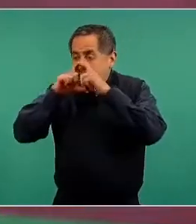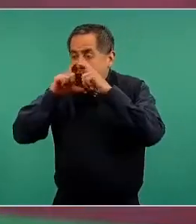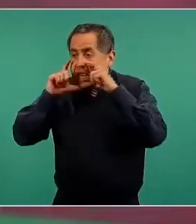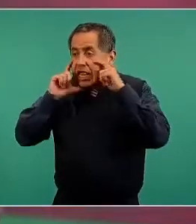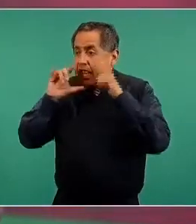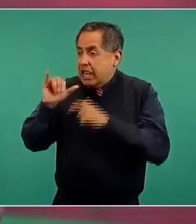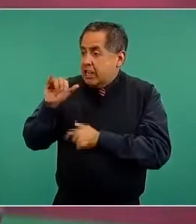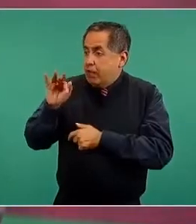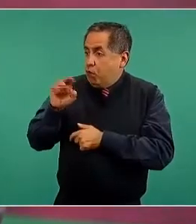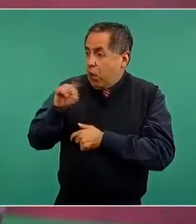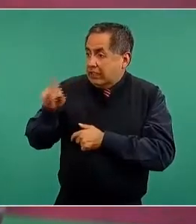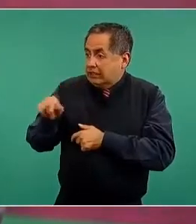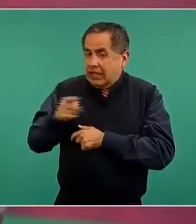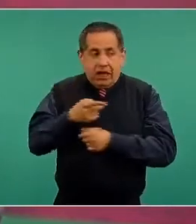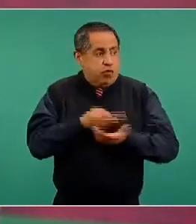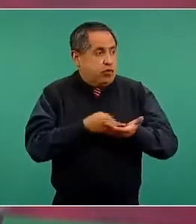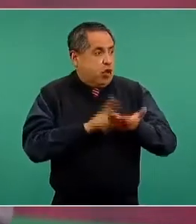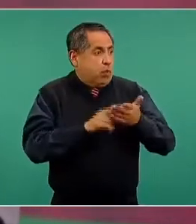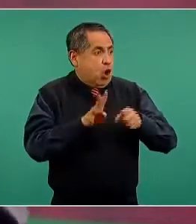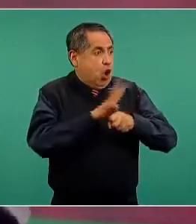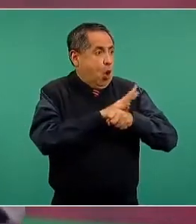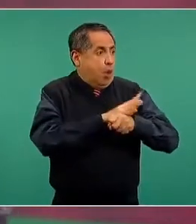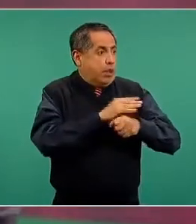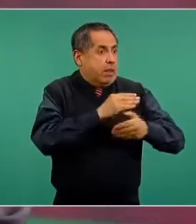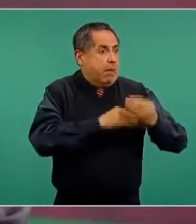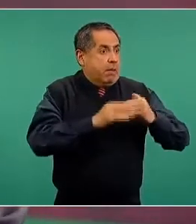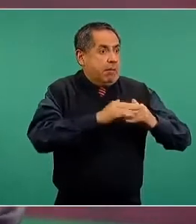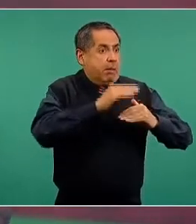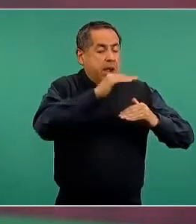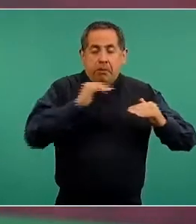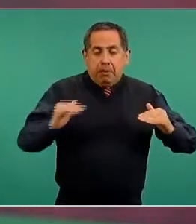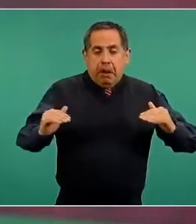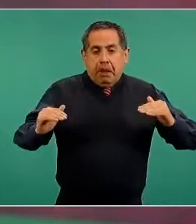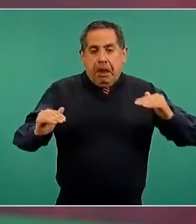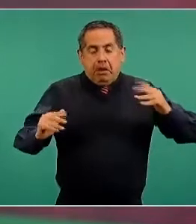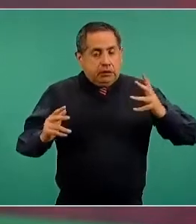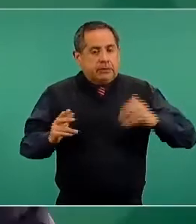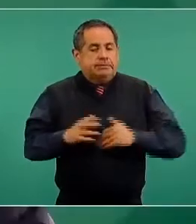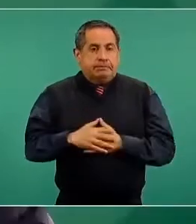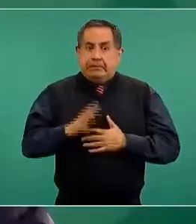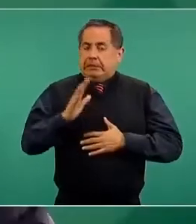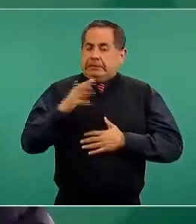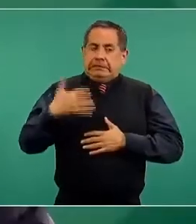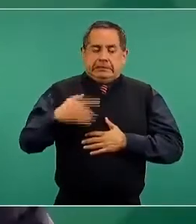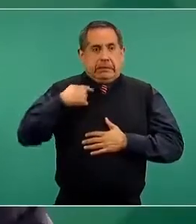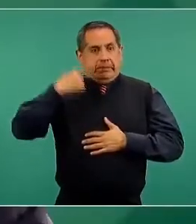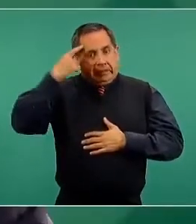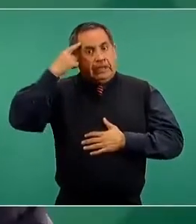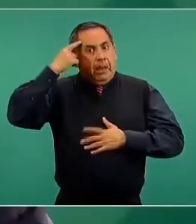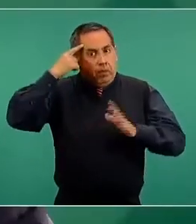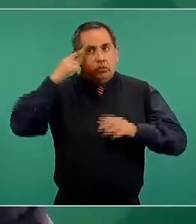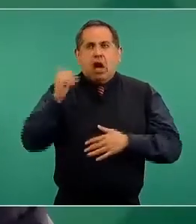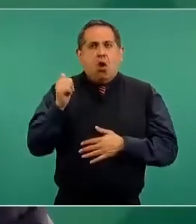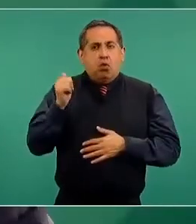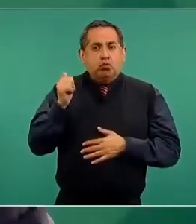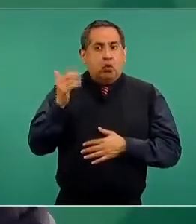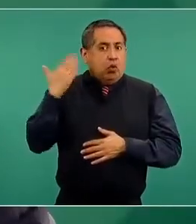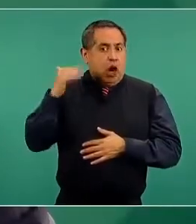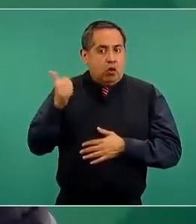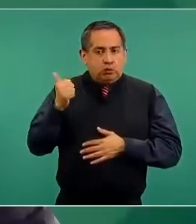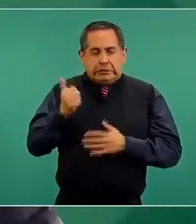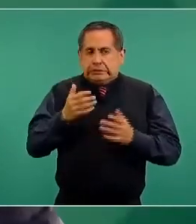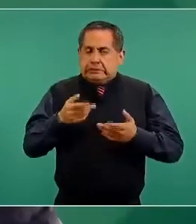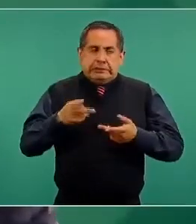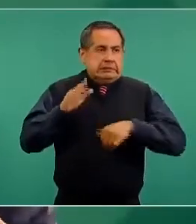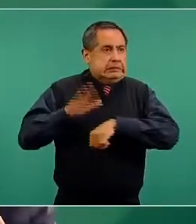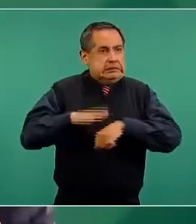una exacerbación de COVID. Y de hecho, empezamos a preparar en agosto a los